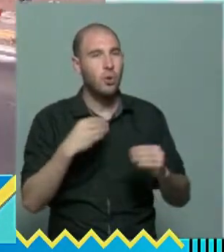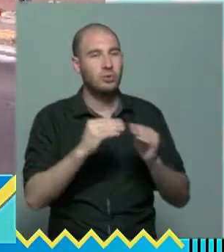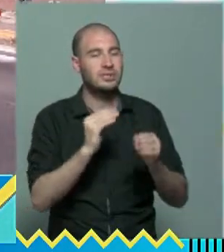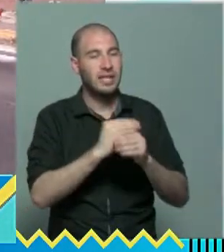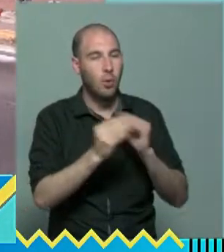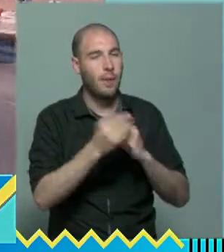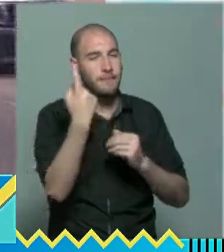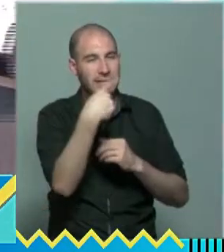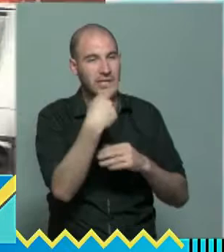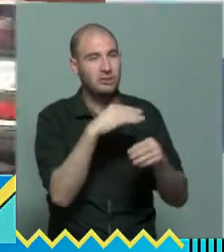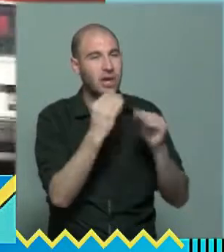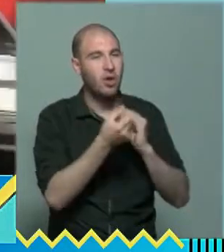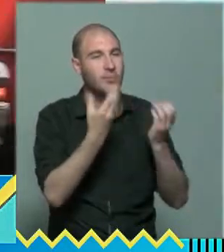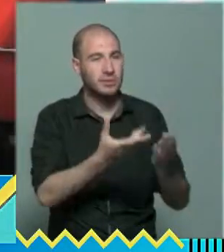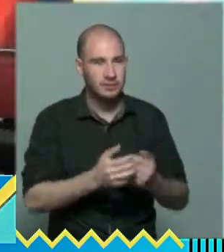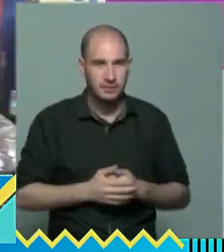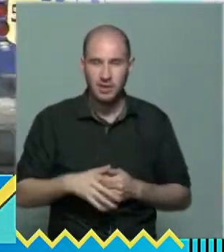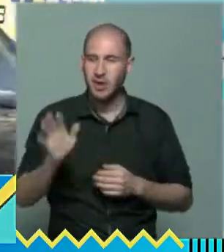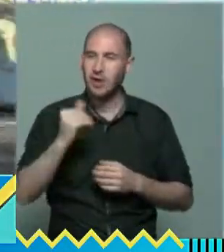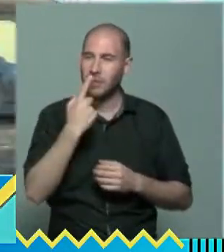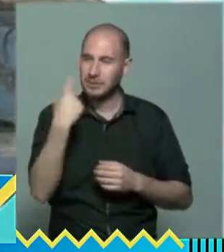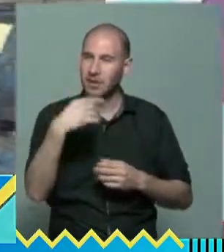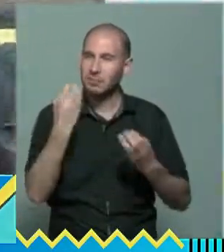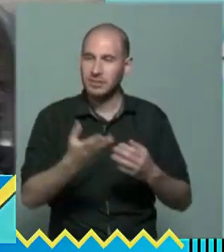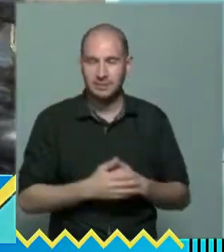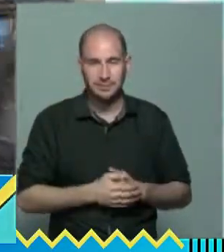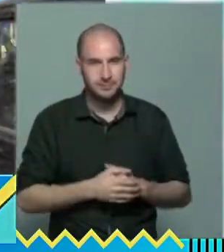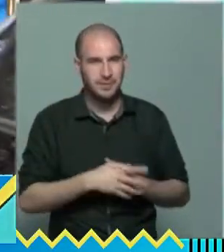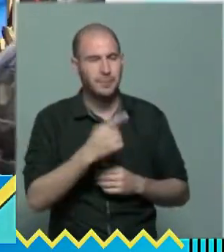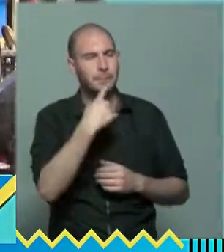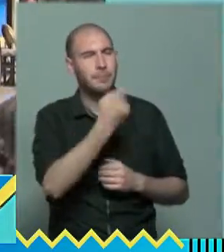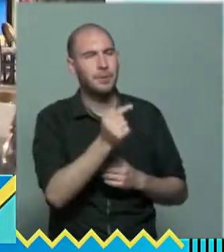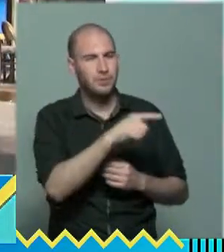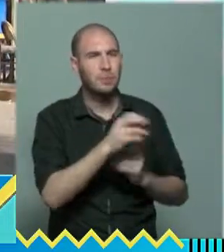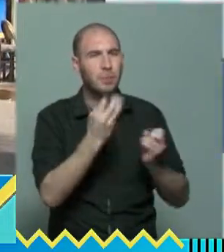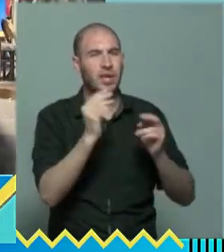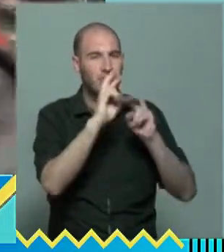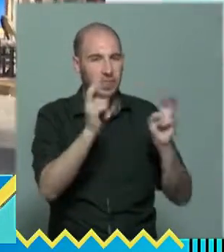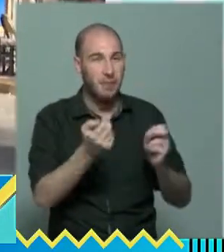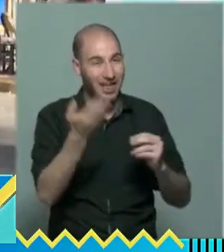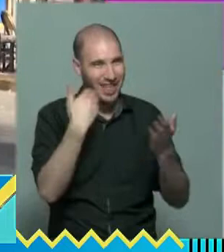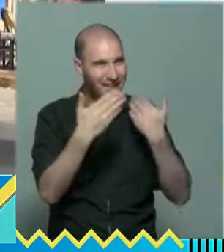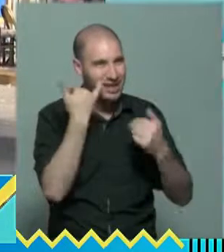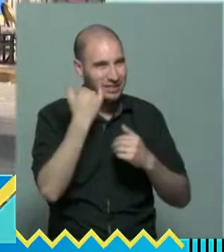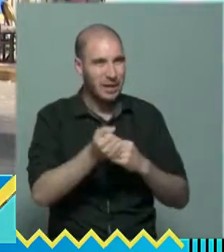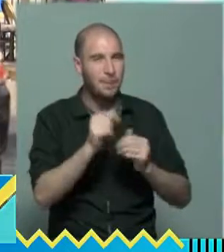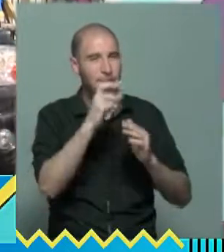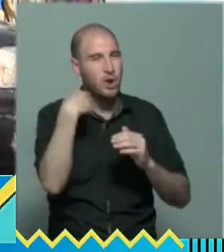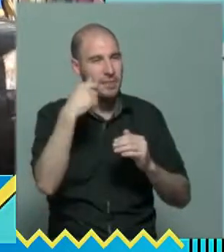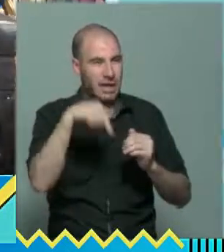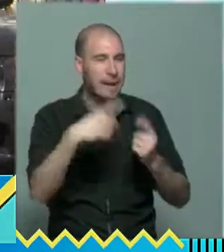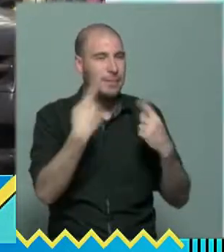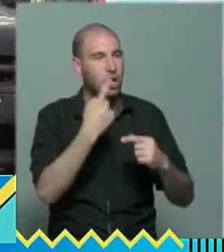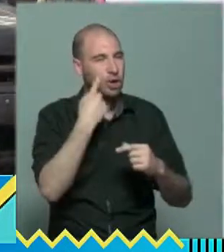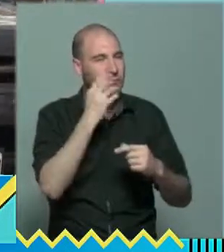saludarte, Marcelo Sastre te habla, ¿cómo estás? Hola Marcelo, ¿cómo te va? Te quería preguntar porque es un tema que hemos ya tratado en el programa, pero